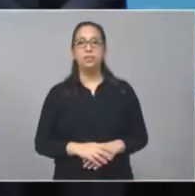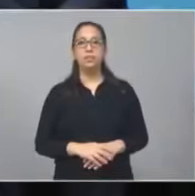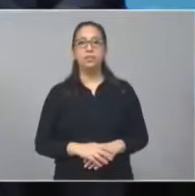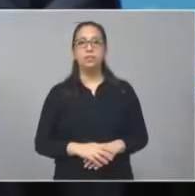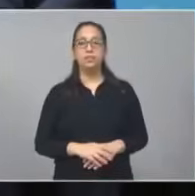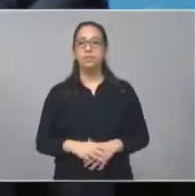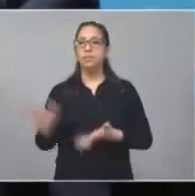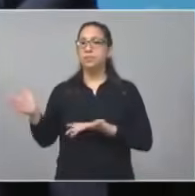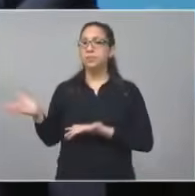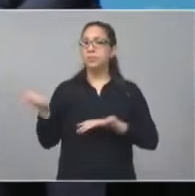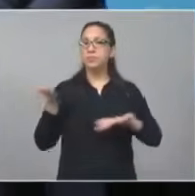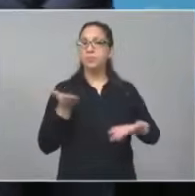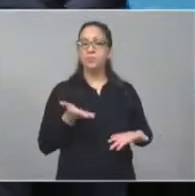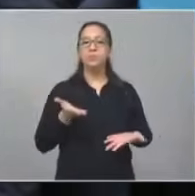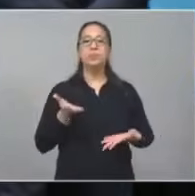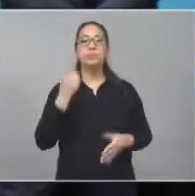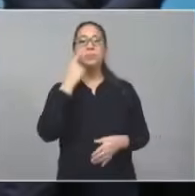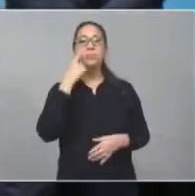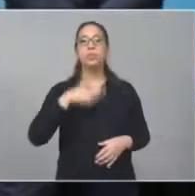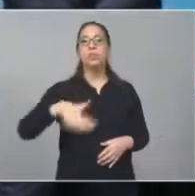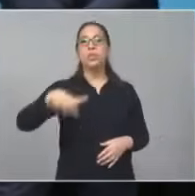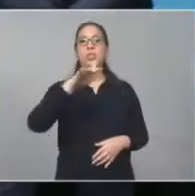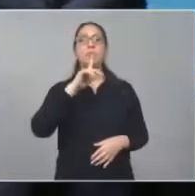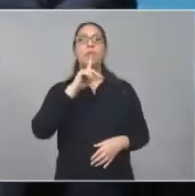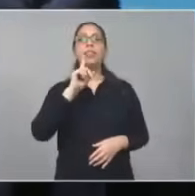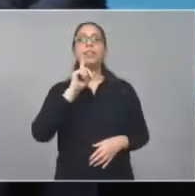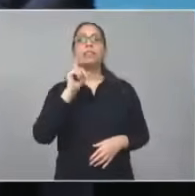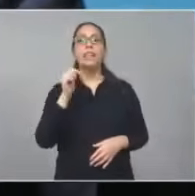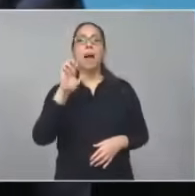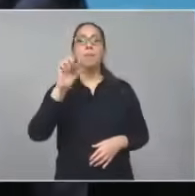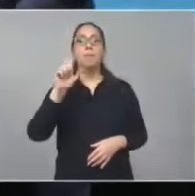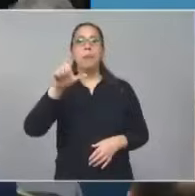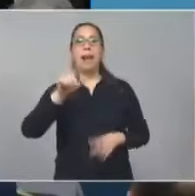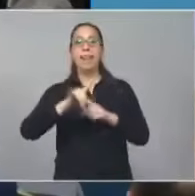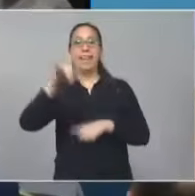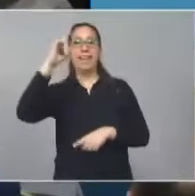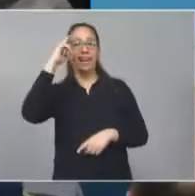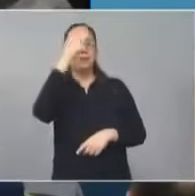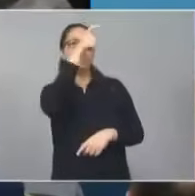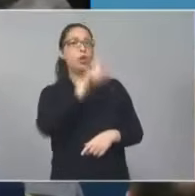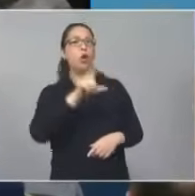Y se acerca a firmar el municipio de Tapalqué, Gustavo Rodolfo Cocconi.